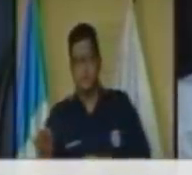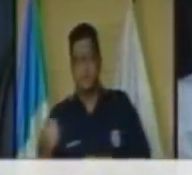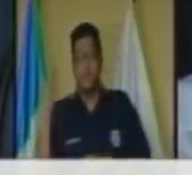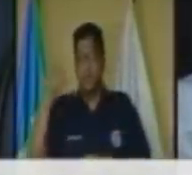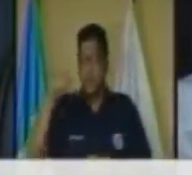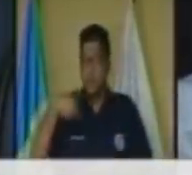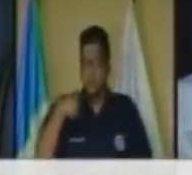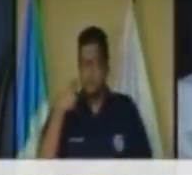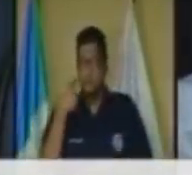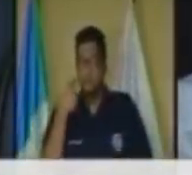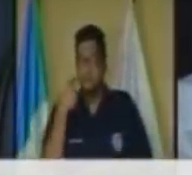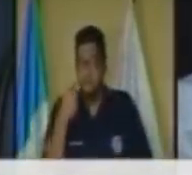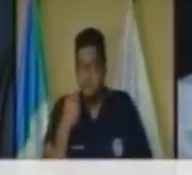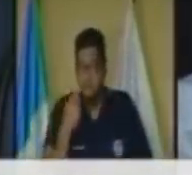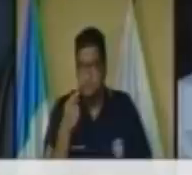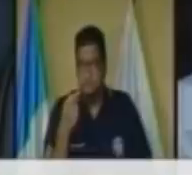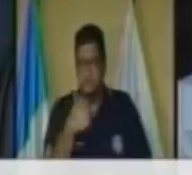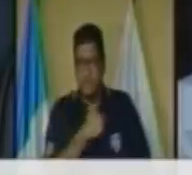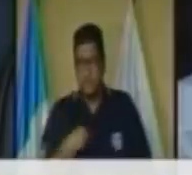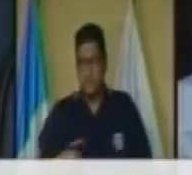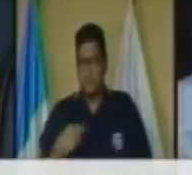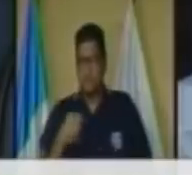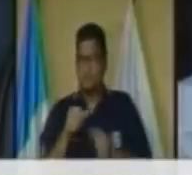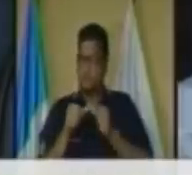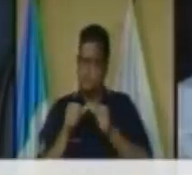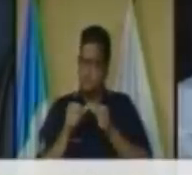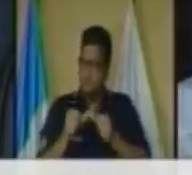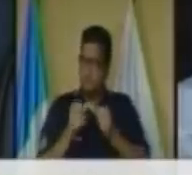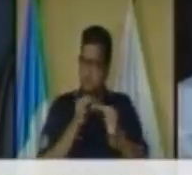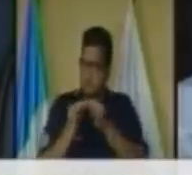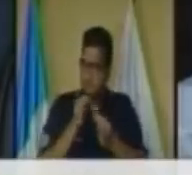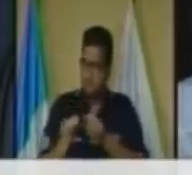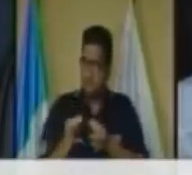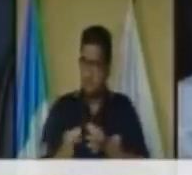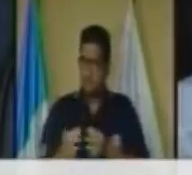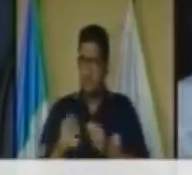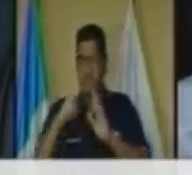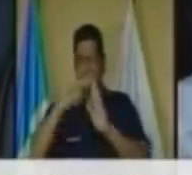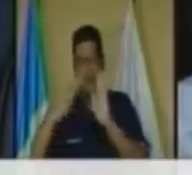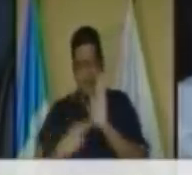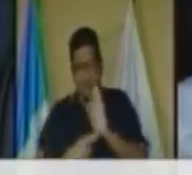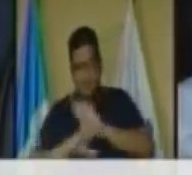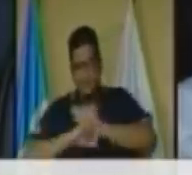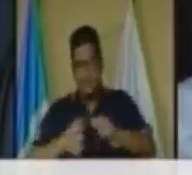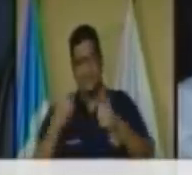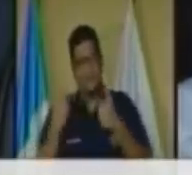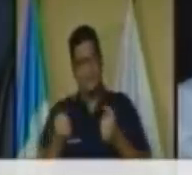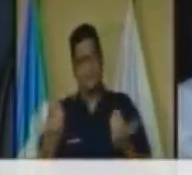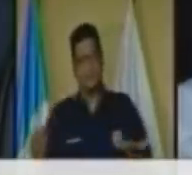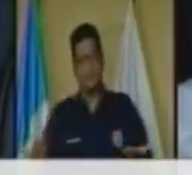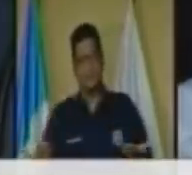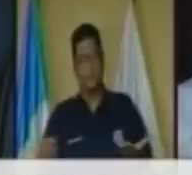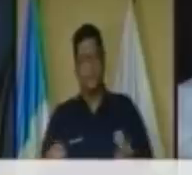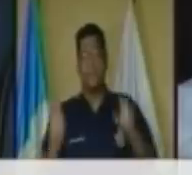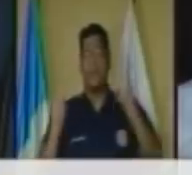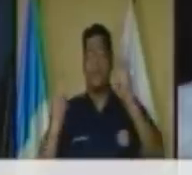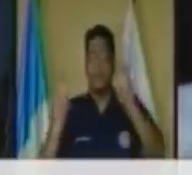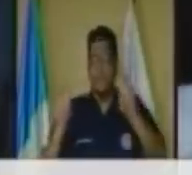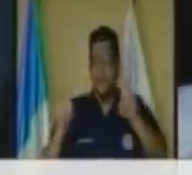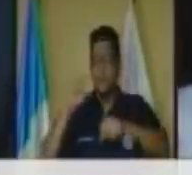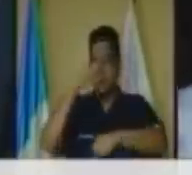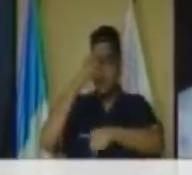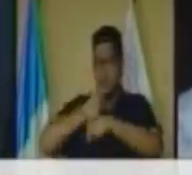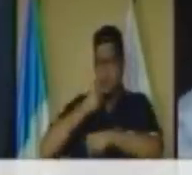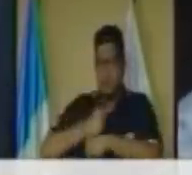está continuando también el ministro, van encaminadas hacia esas medidas. Pero en el ámbito de trabajo,